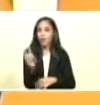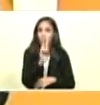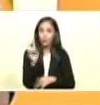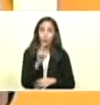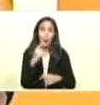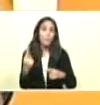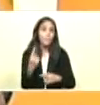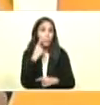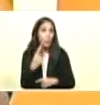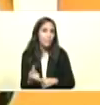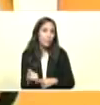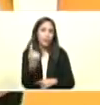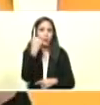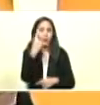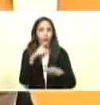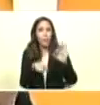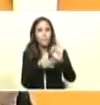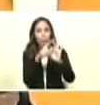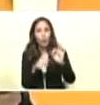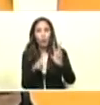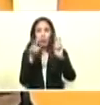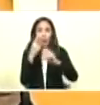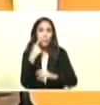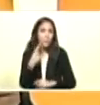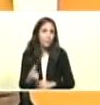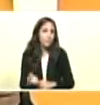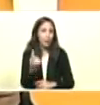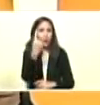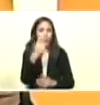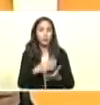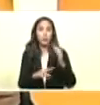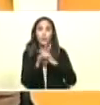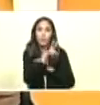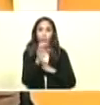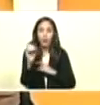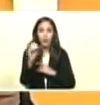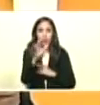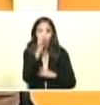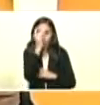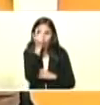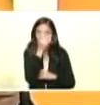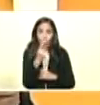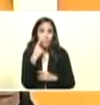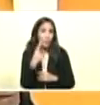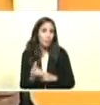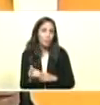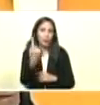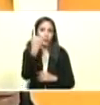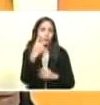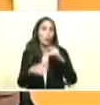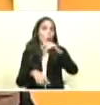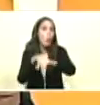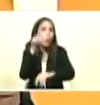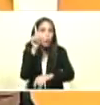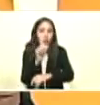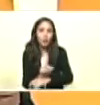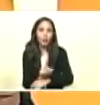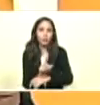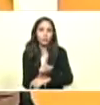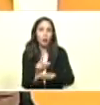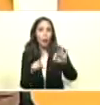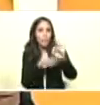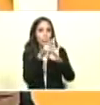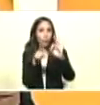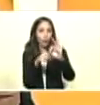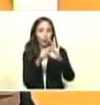oficial en la historia del mundo, 20 de febrero. Es además la única cuyo valor está respaldado por